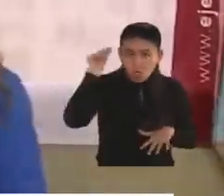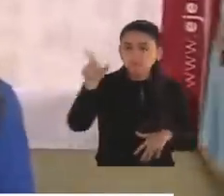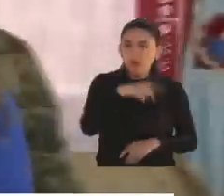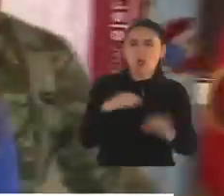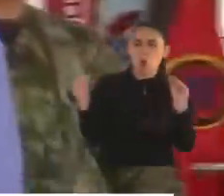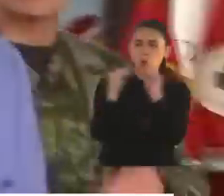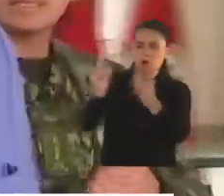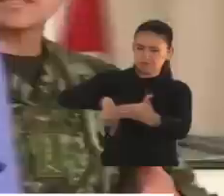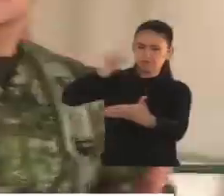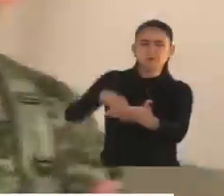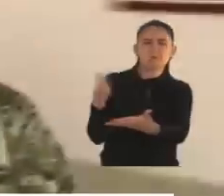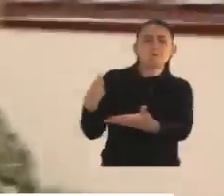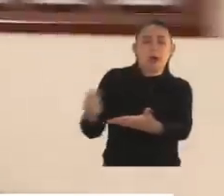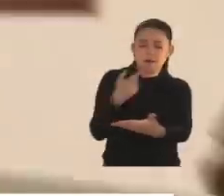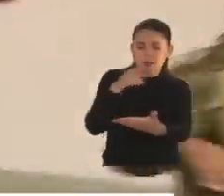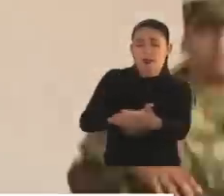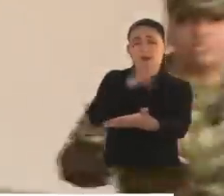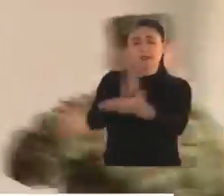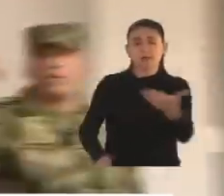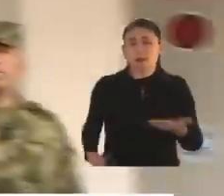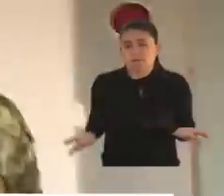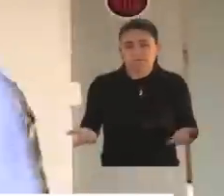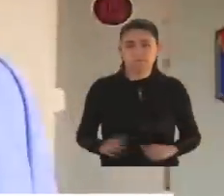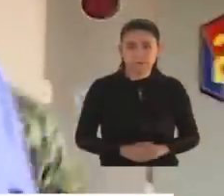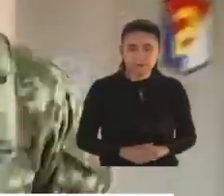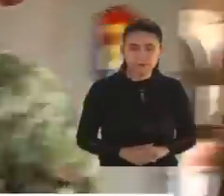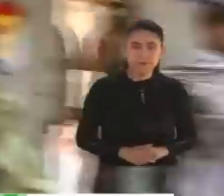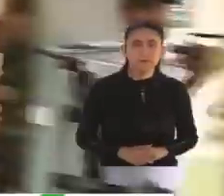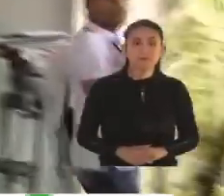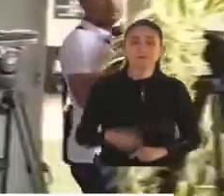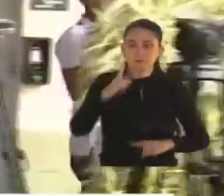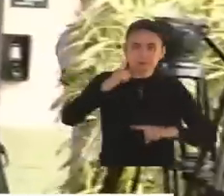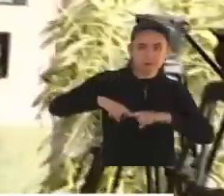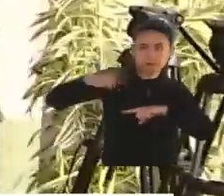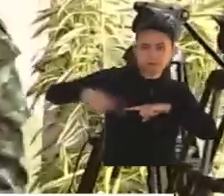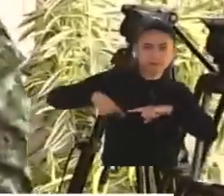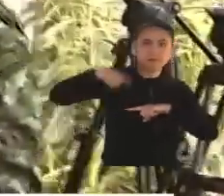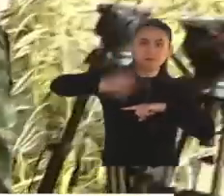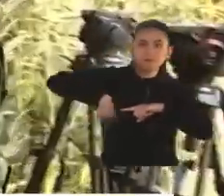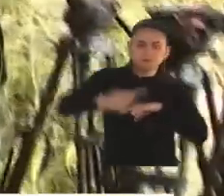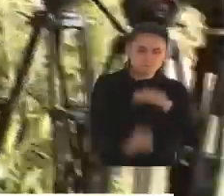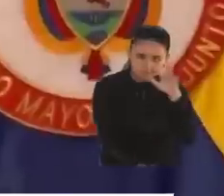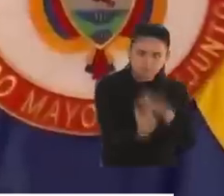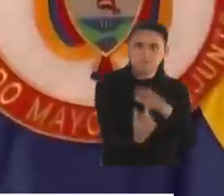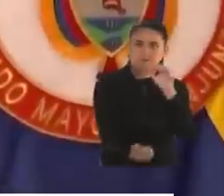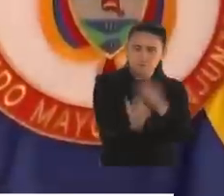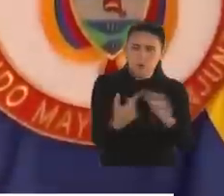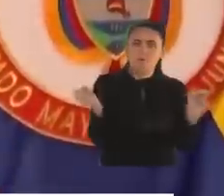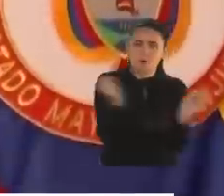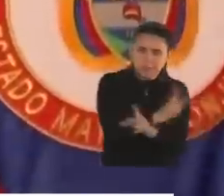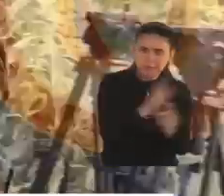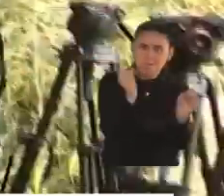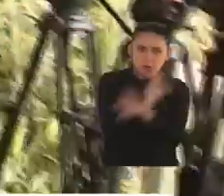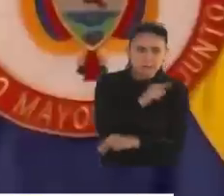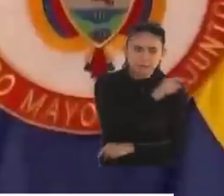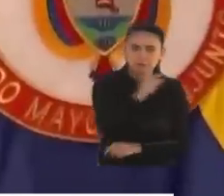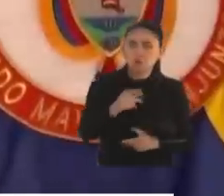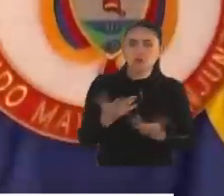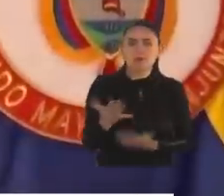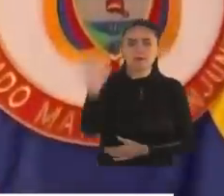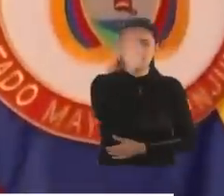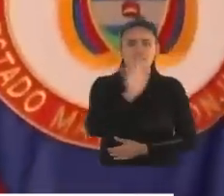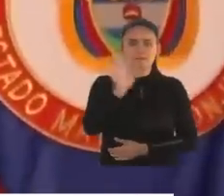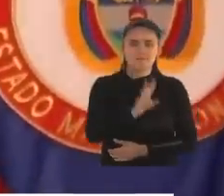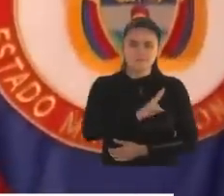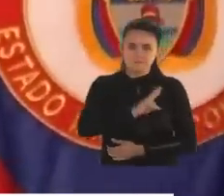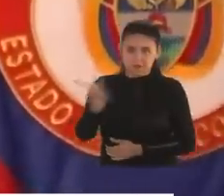suspenderá. Los constantes casos de violencia y alteración al orden público en el Valle del Cauca fueron los temas principales del Consejo